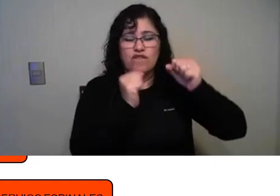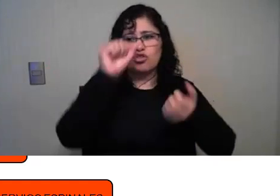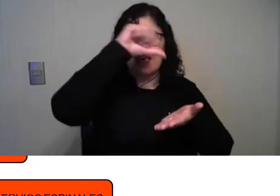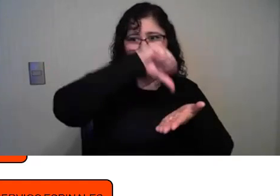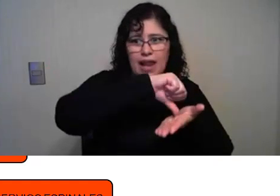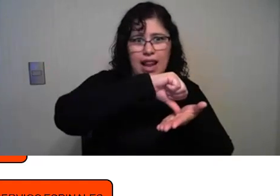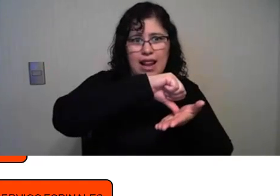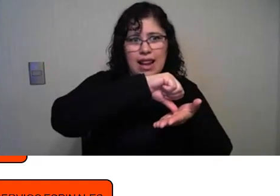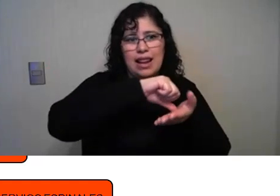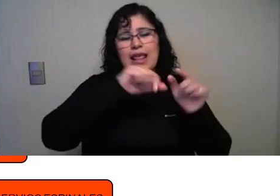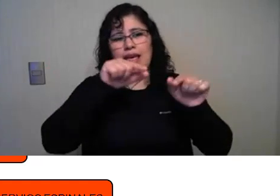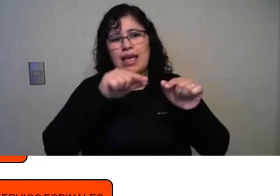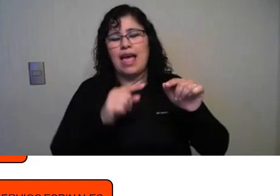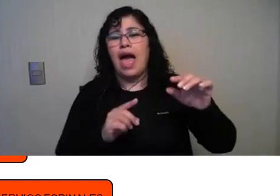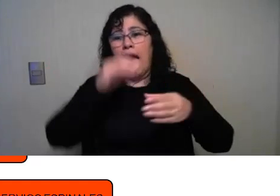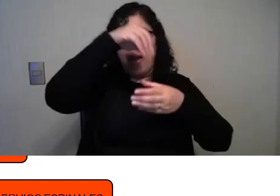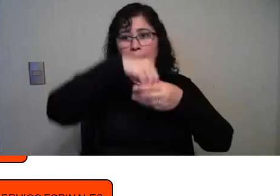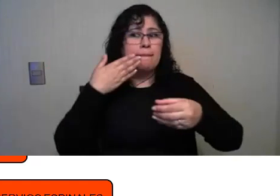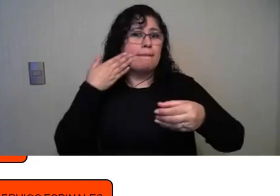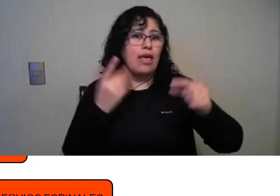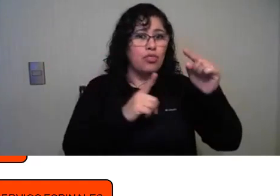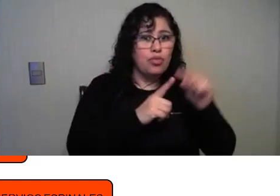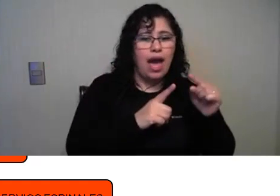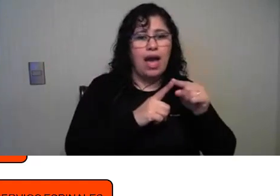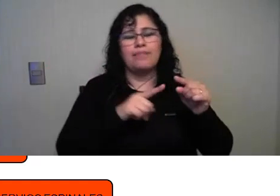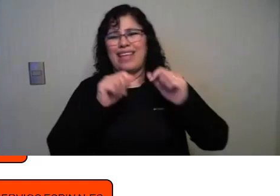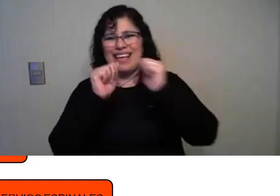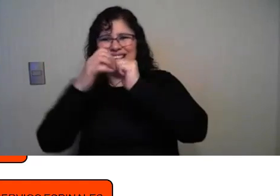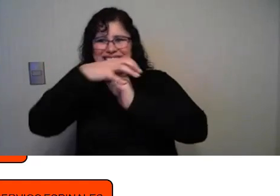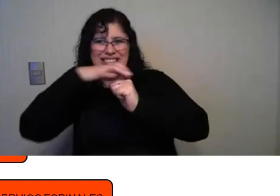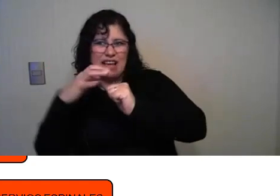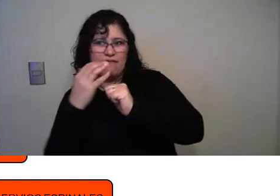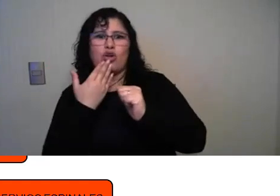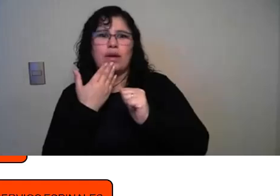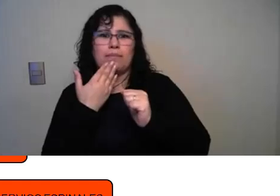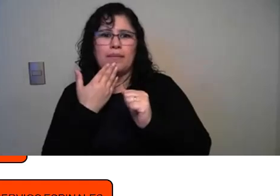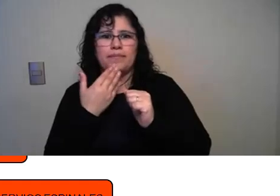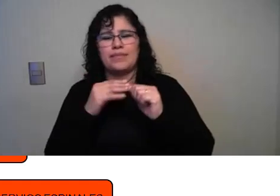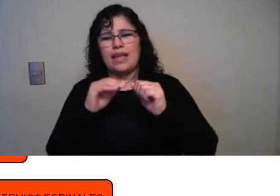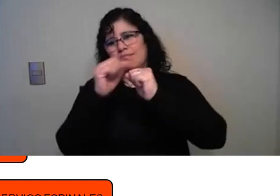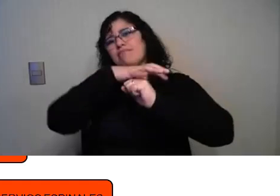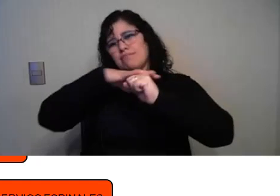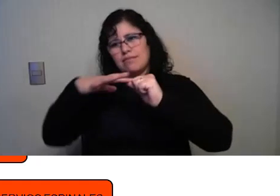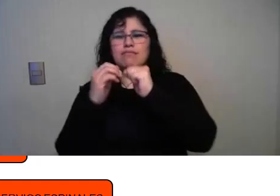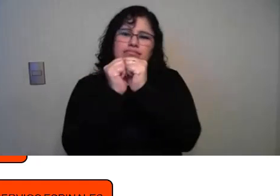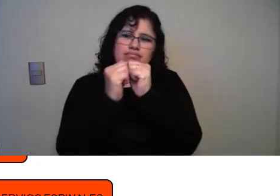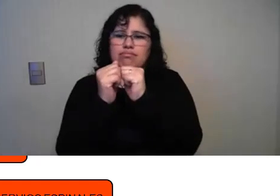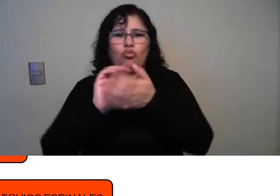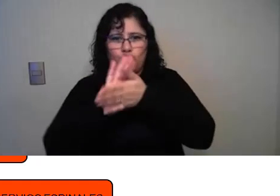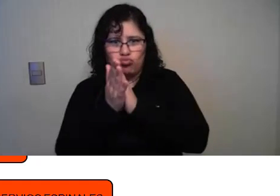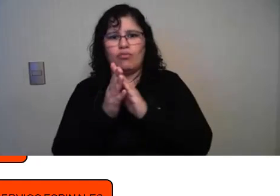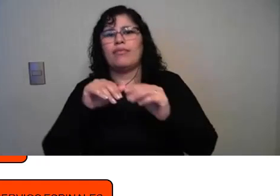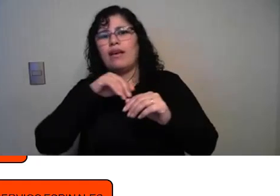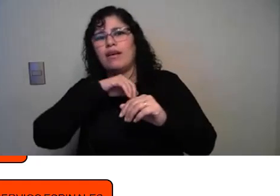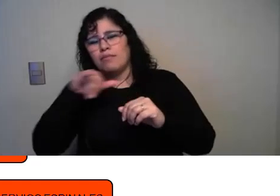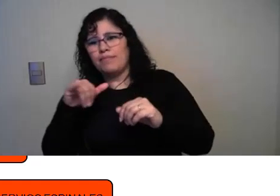ser nuestra médula espinal, el encéfalo, que tenemos el cerebro propiamente tal, compuesto por los